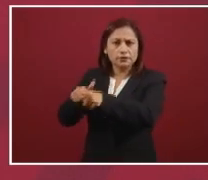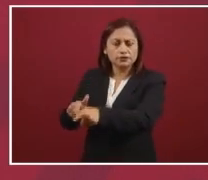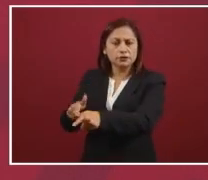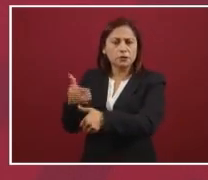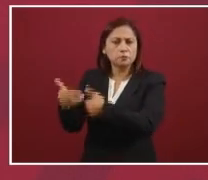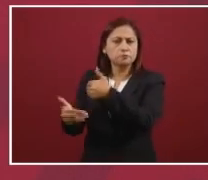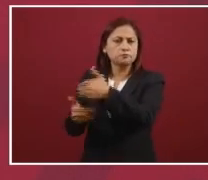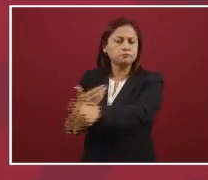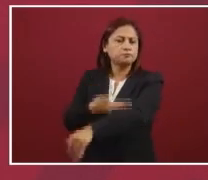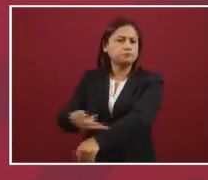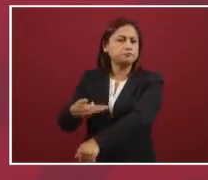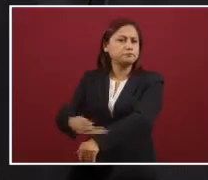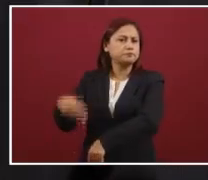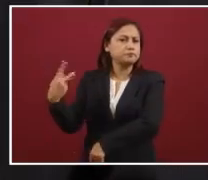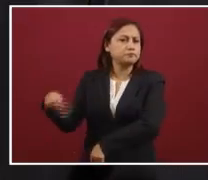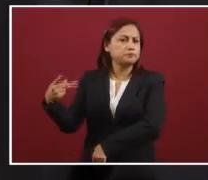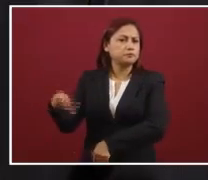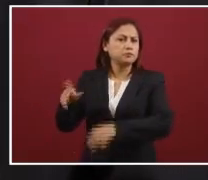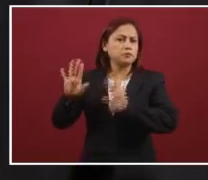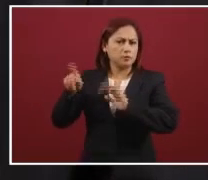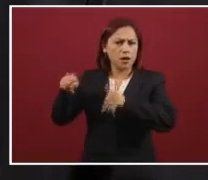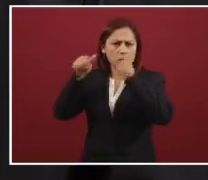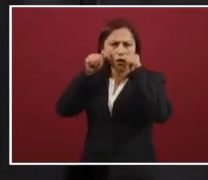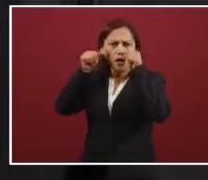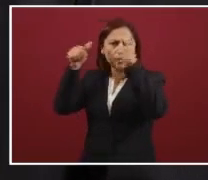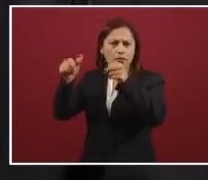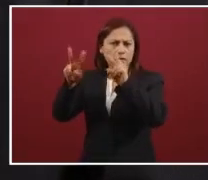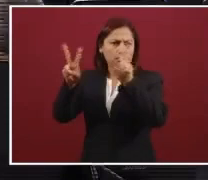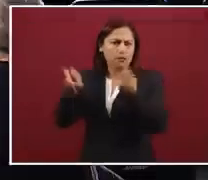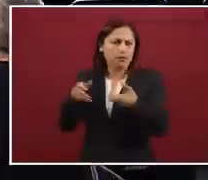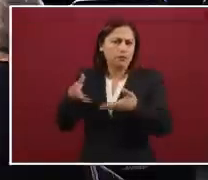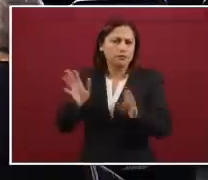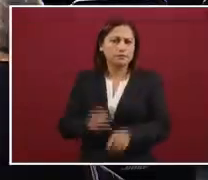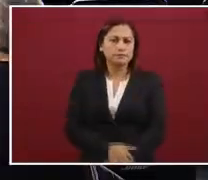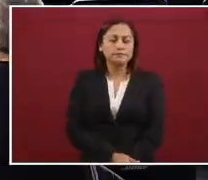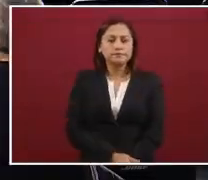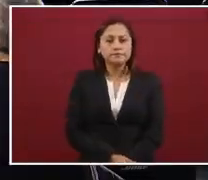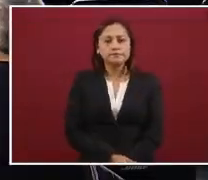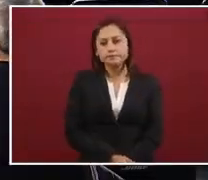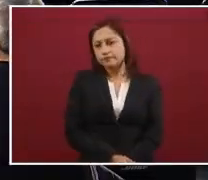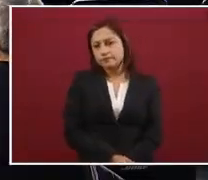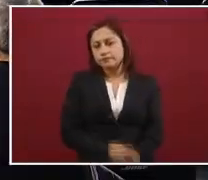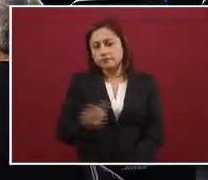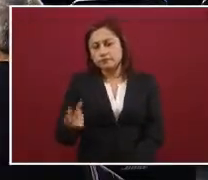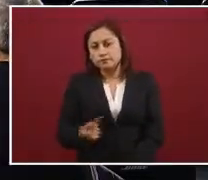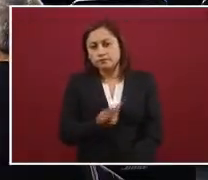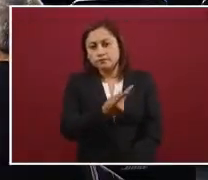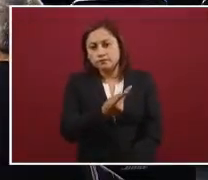ser, para atender este asunto. ¿Quién va a quedar en lugar de Lomelín,